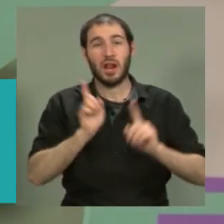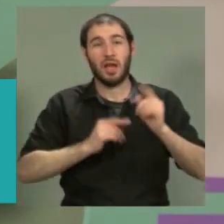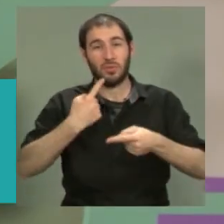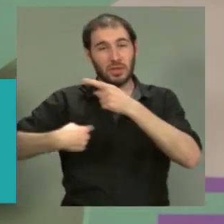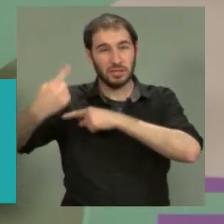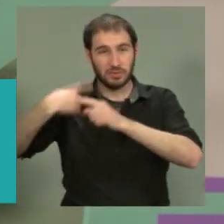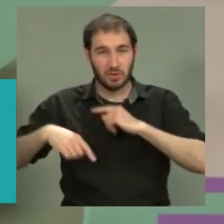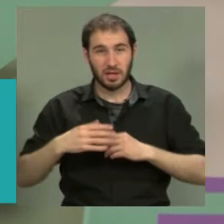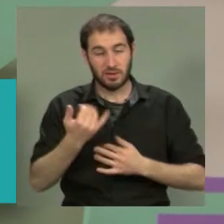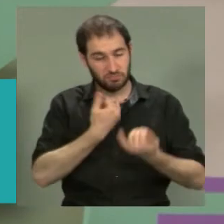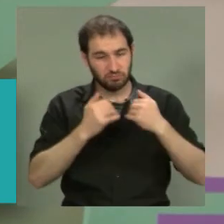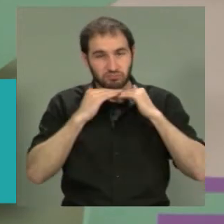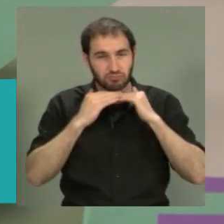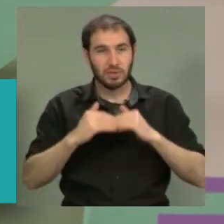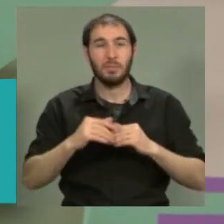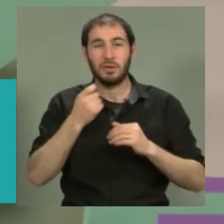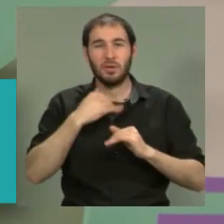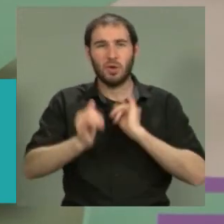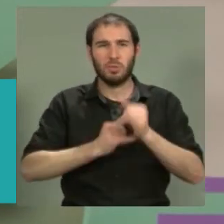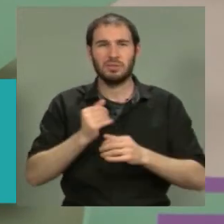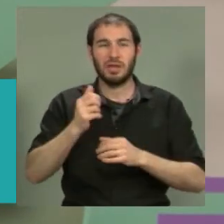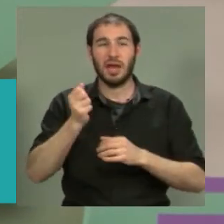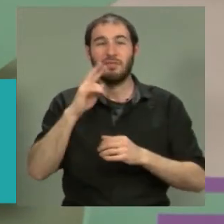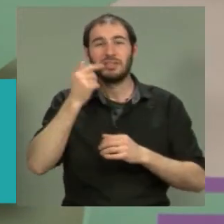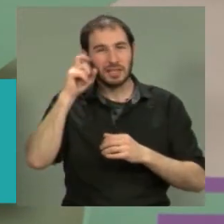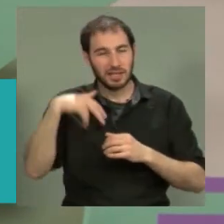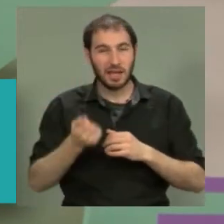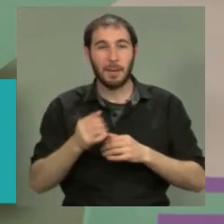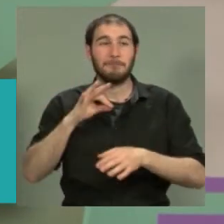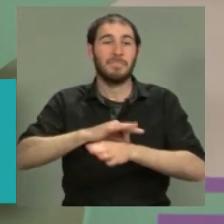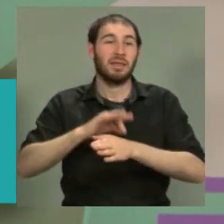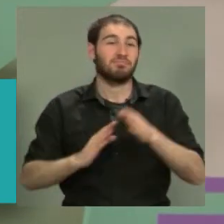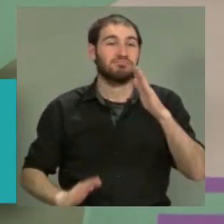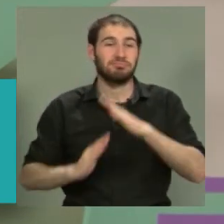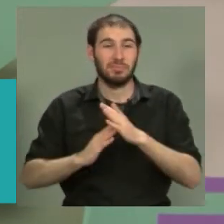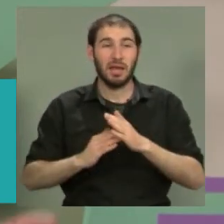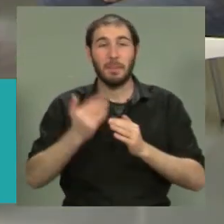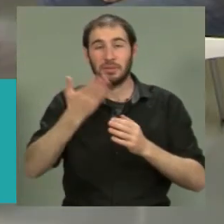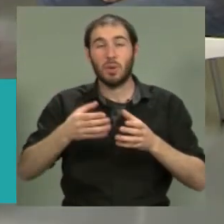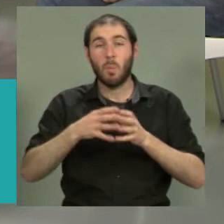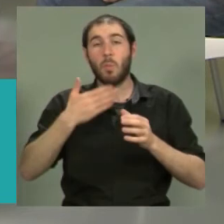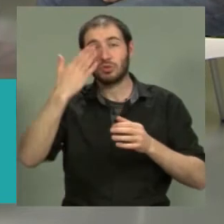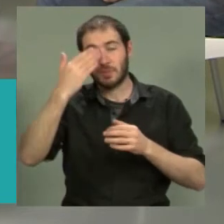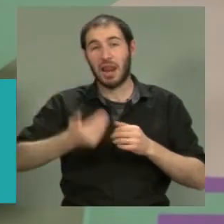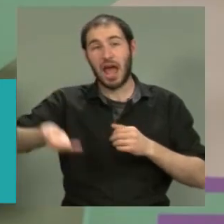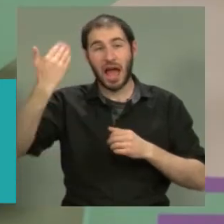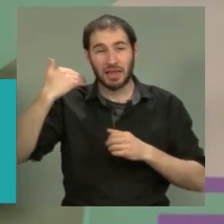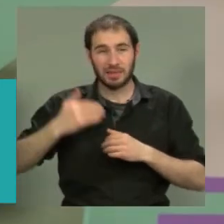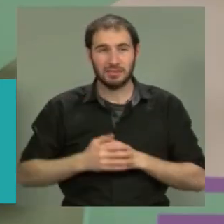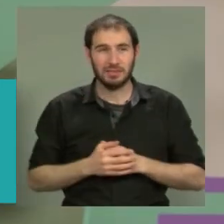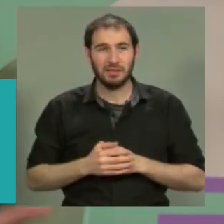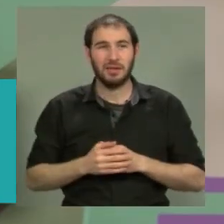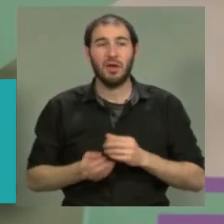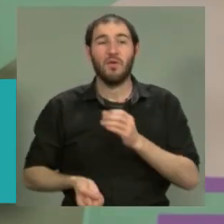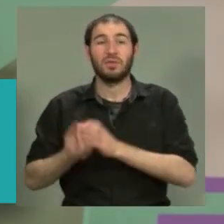historia escuchándonos, si yo les hablo de Avicena, el gran médico, los musulmanes en aquella época de oro fundadores del